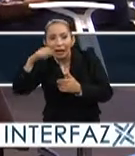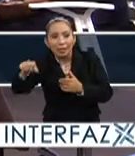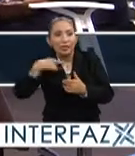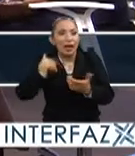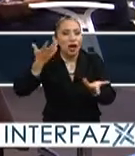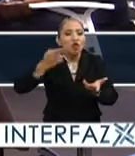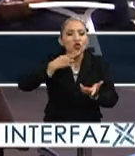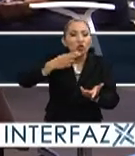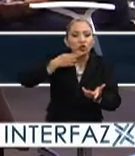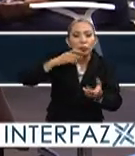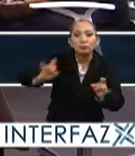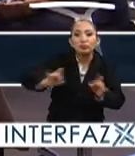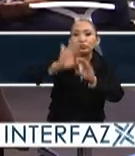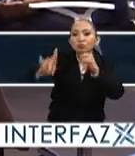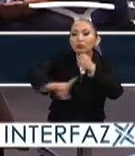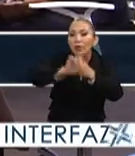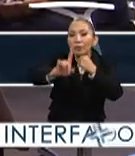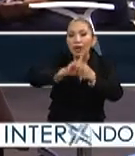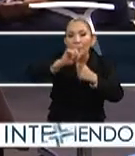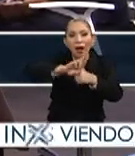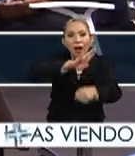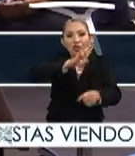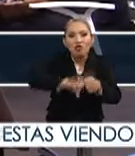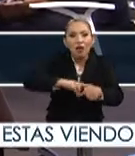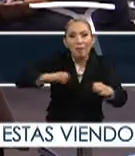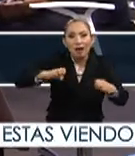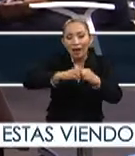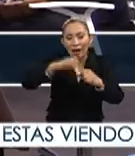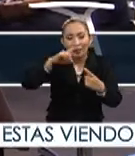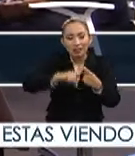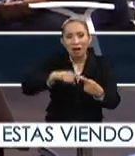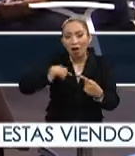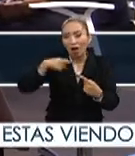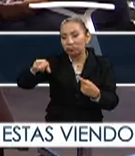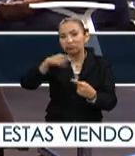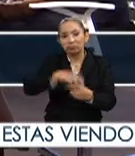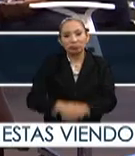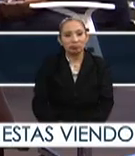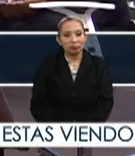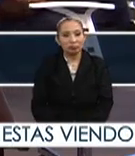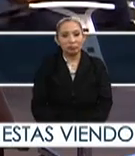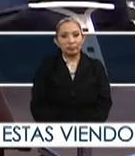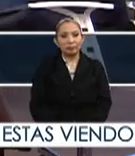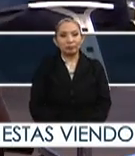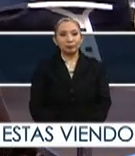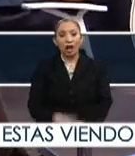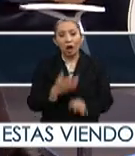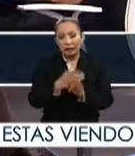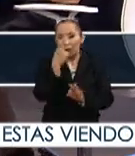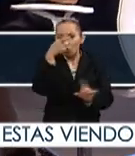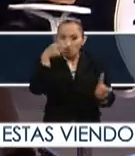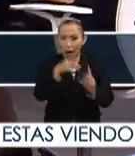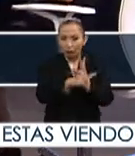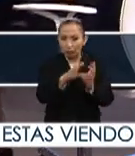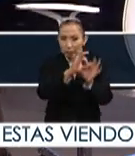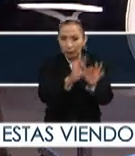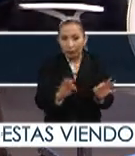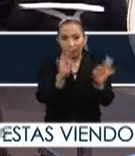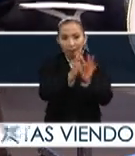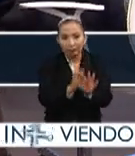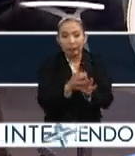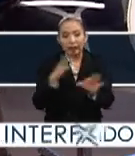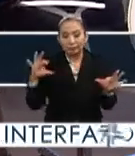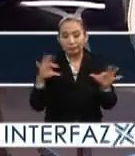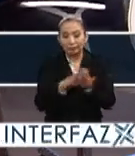de manejo de crisis en desastres naturales, causadas por el hombre, etcétera. Pues ahorita tocas un punto muy importante. En